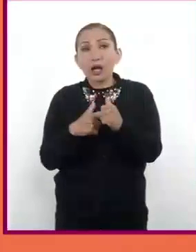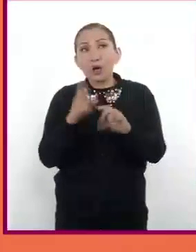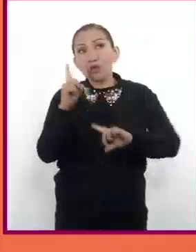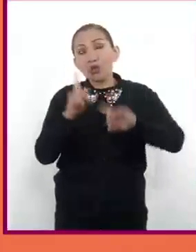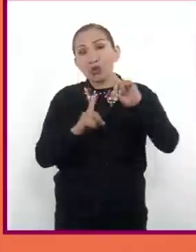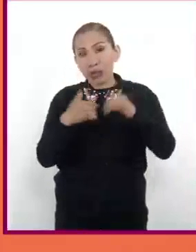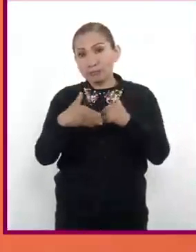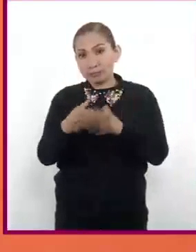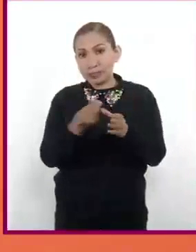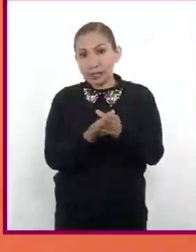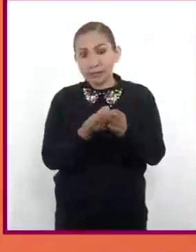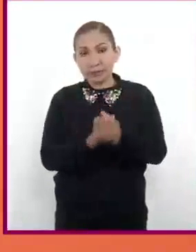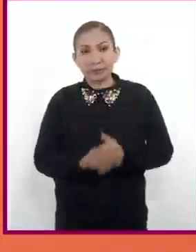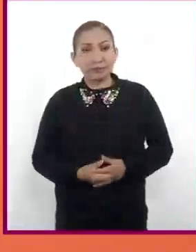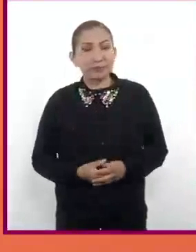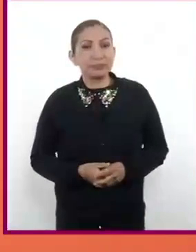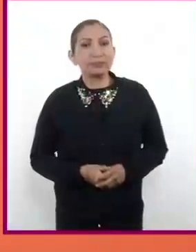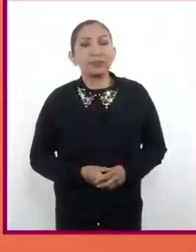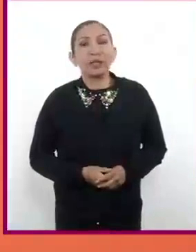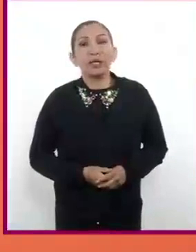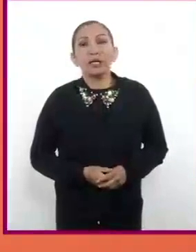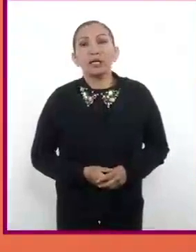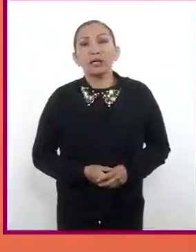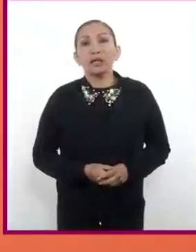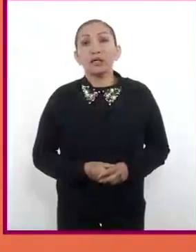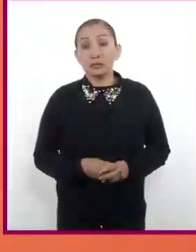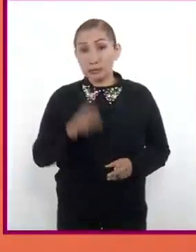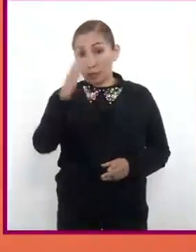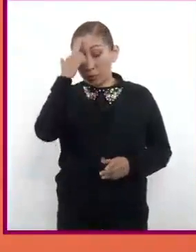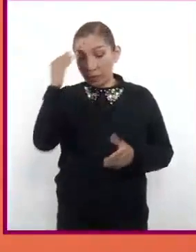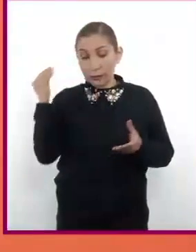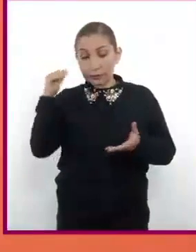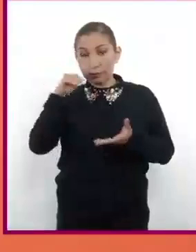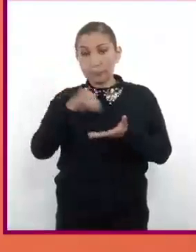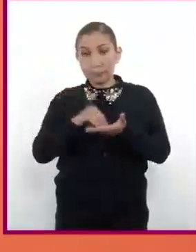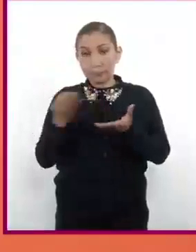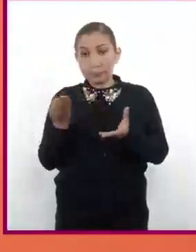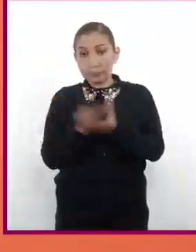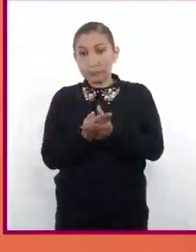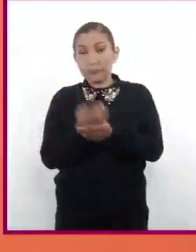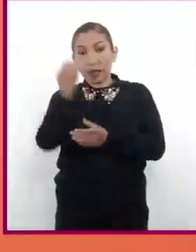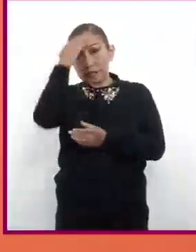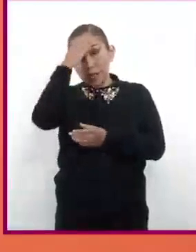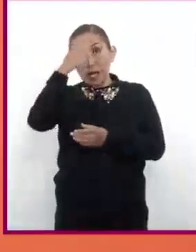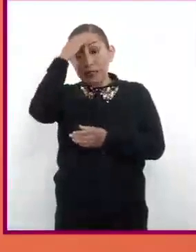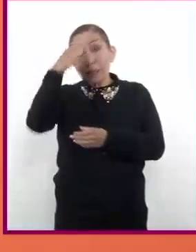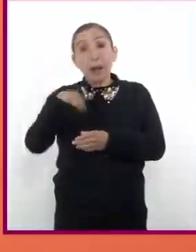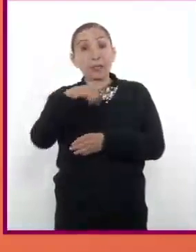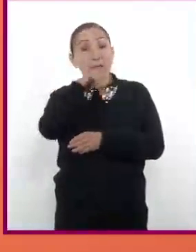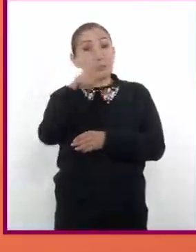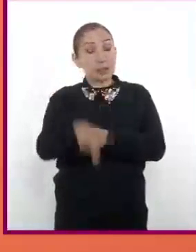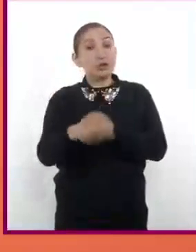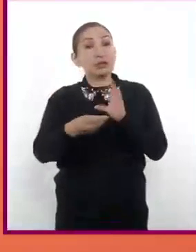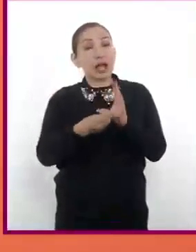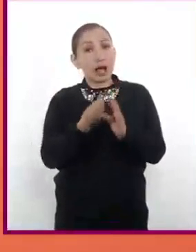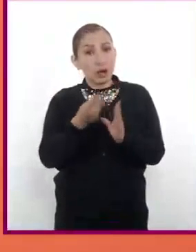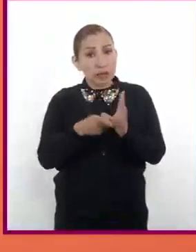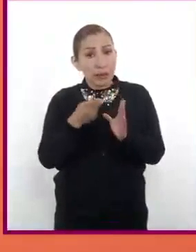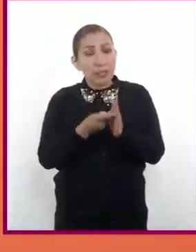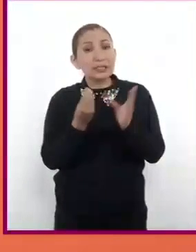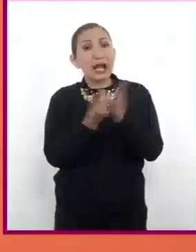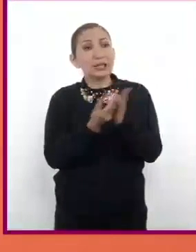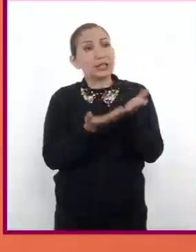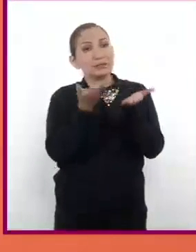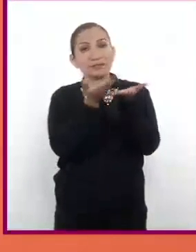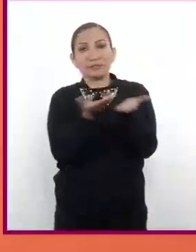surgir durante la sesión. Recuerden integrarlos a su carpeta de experiencias para que, al regresar a la escuela, los presenten